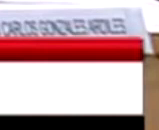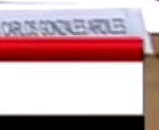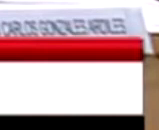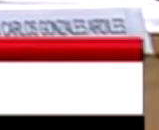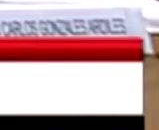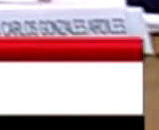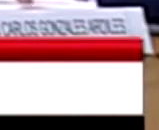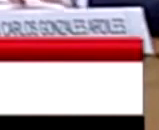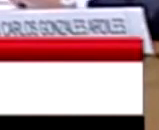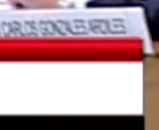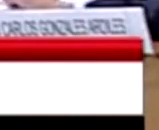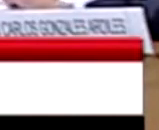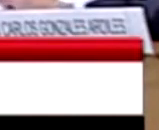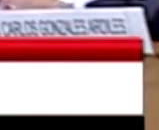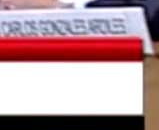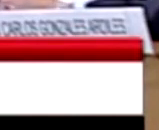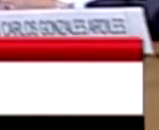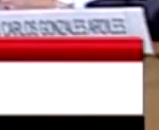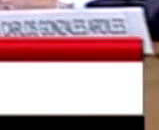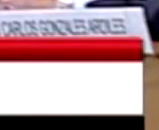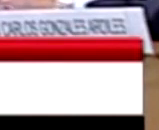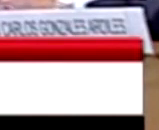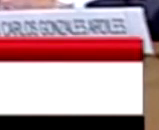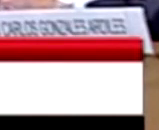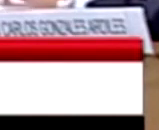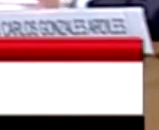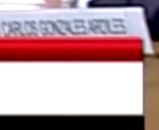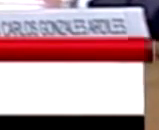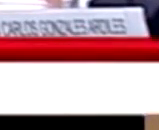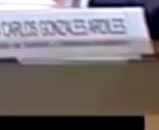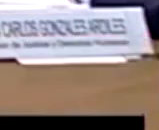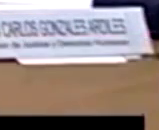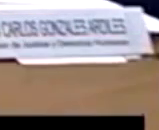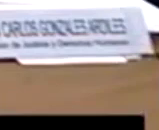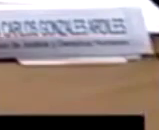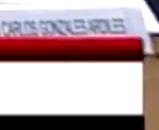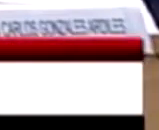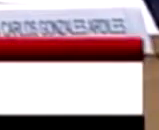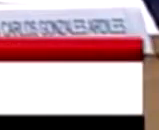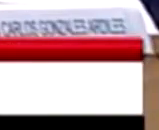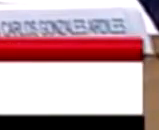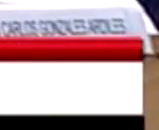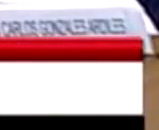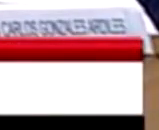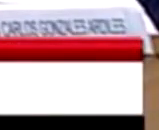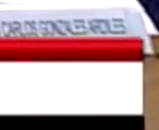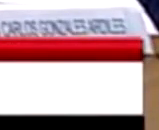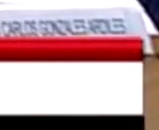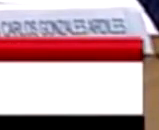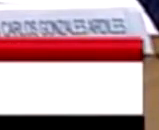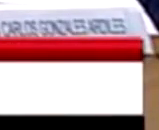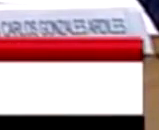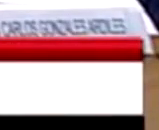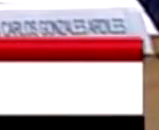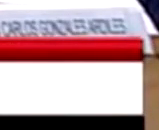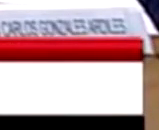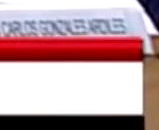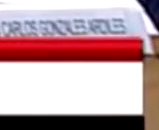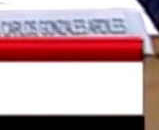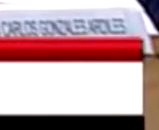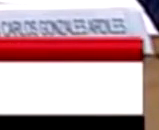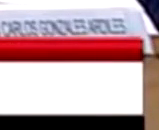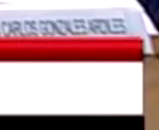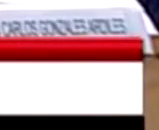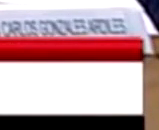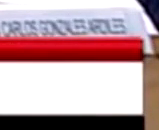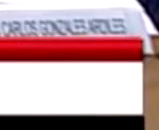insistido permanentemente en la prensa y dentro del Congreso para que puedan ser aprobadas. Así que debatamos sí y pongamos sobre la mesa nuestras diferencias con